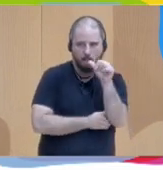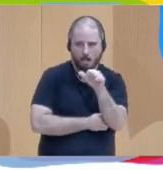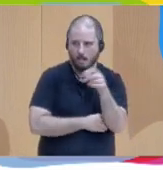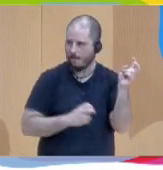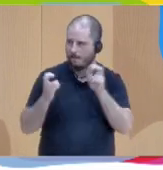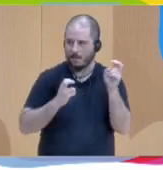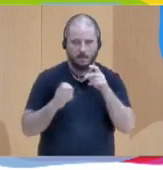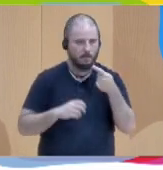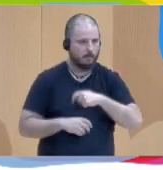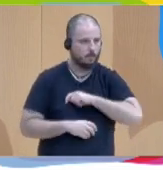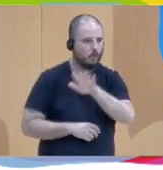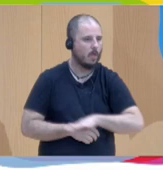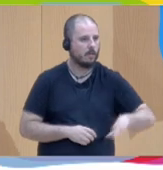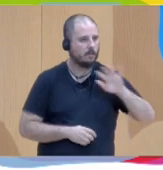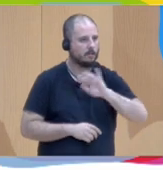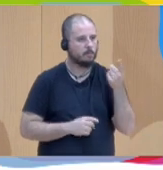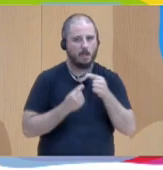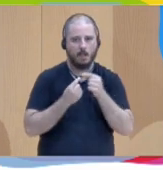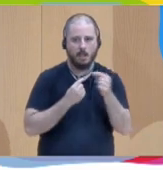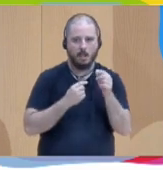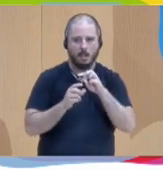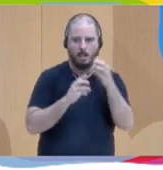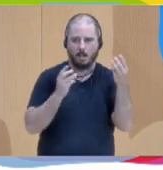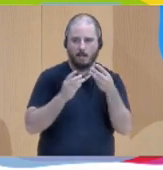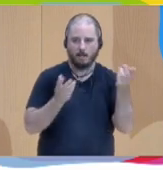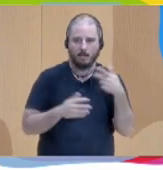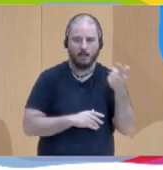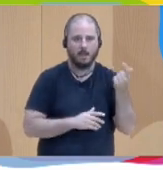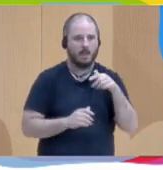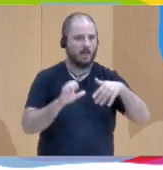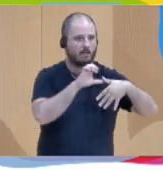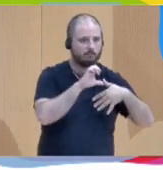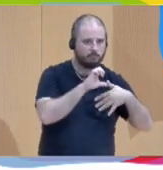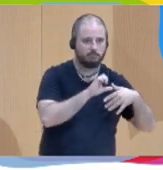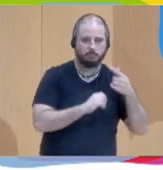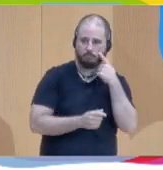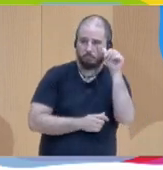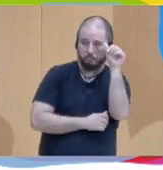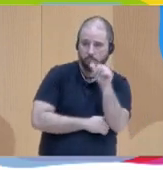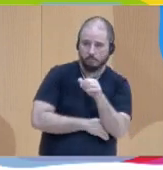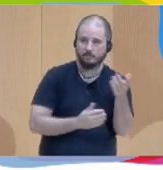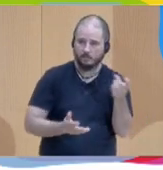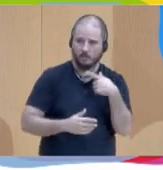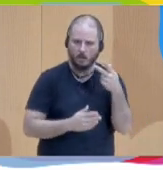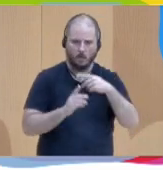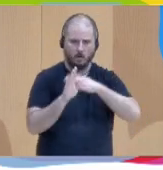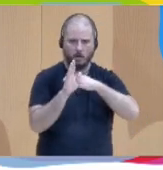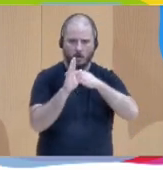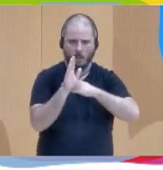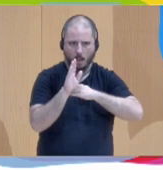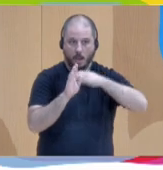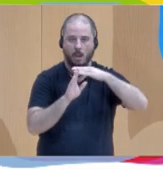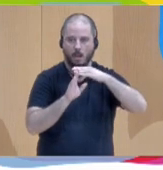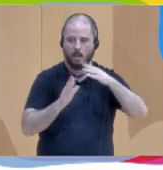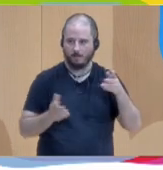España nos están siguiendo personas de toda España en streaming de latinoamérica y la verdad que el nivel ha sido muy muy muy alto y para nosotros para el gobierno de